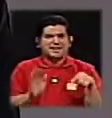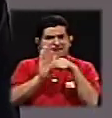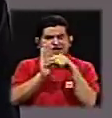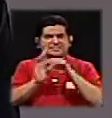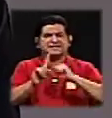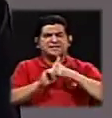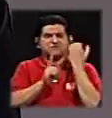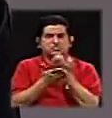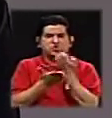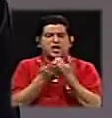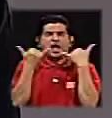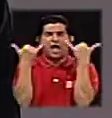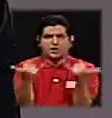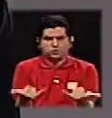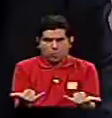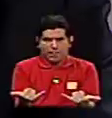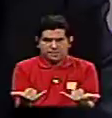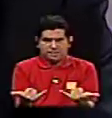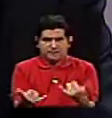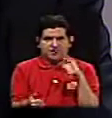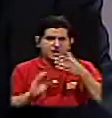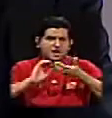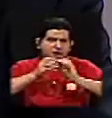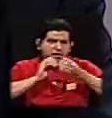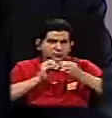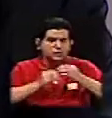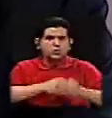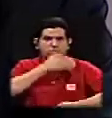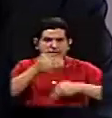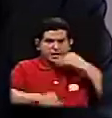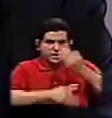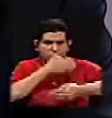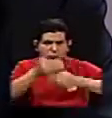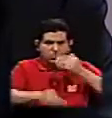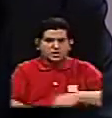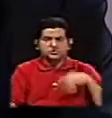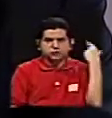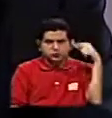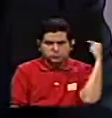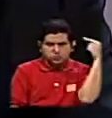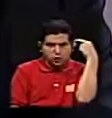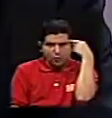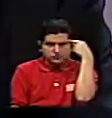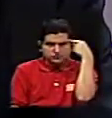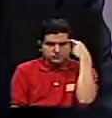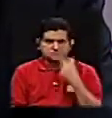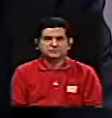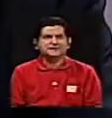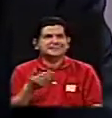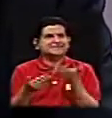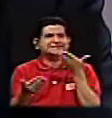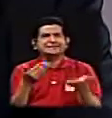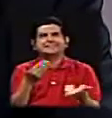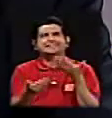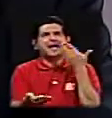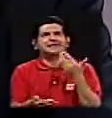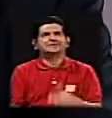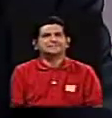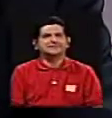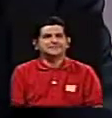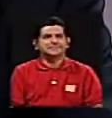situación económica actual. En ese dato de la gestión de gobierno, prácticamente